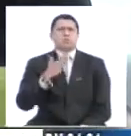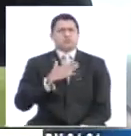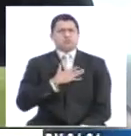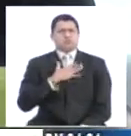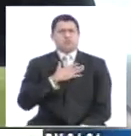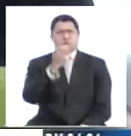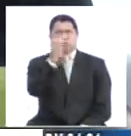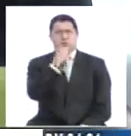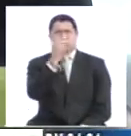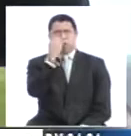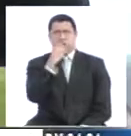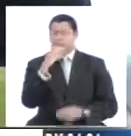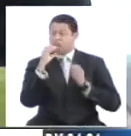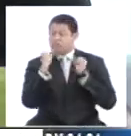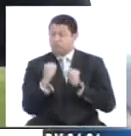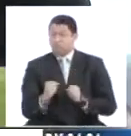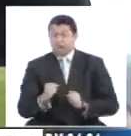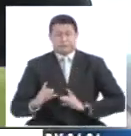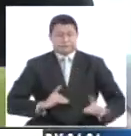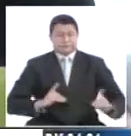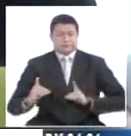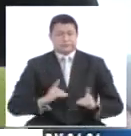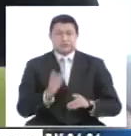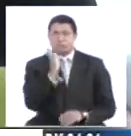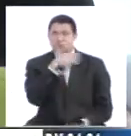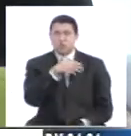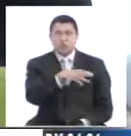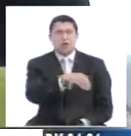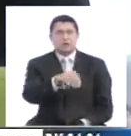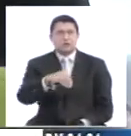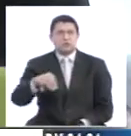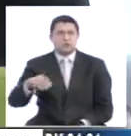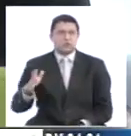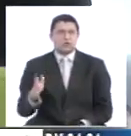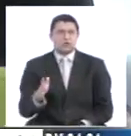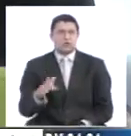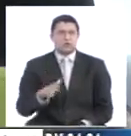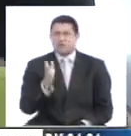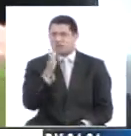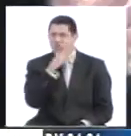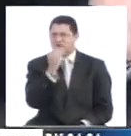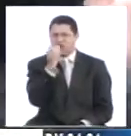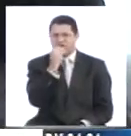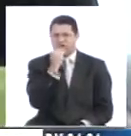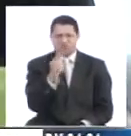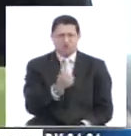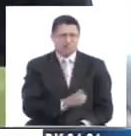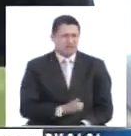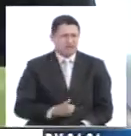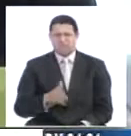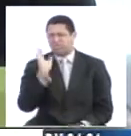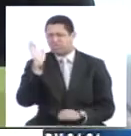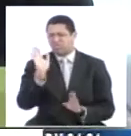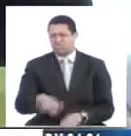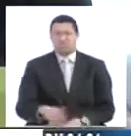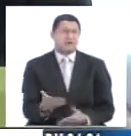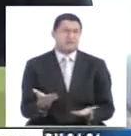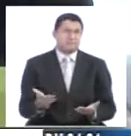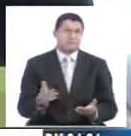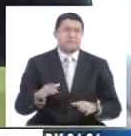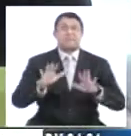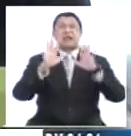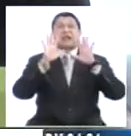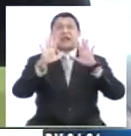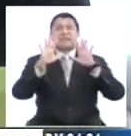una dieta muy estricta no produce glucosa no se produce glucosa o come sin hambre con una frase que yo siempre he tenido a la dieta